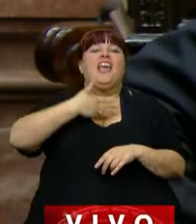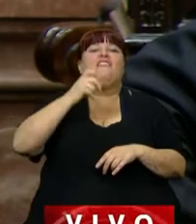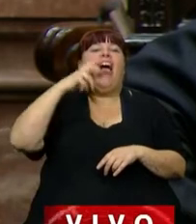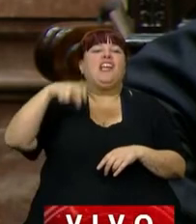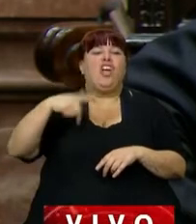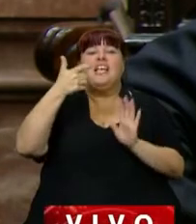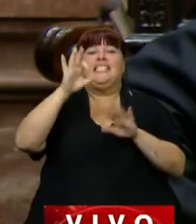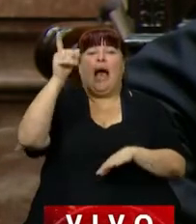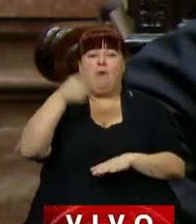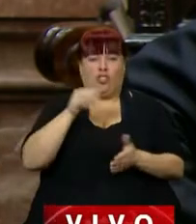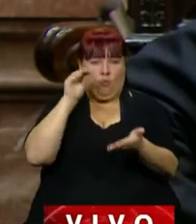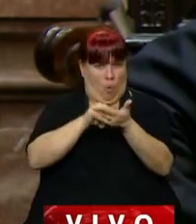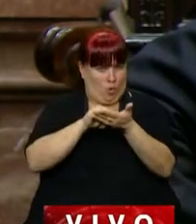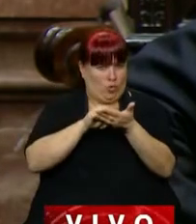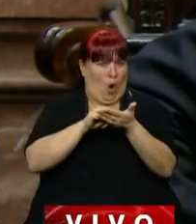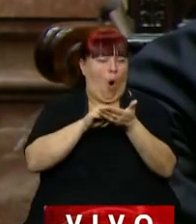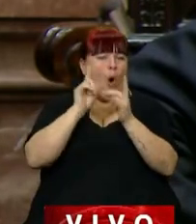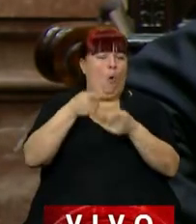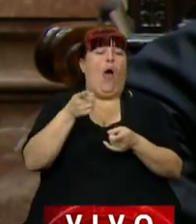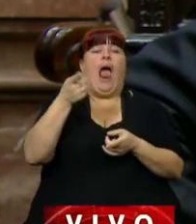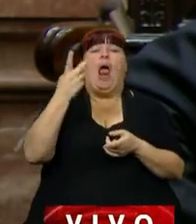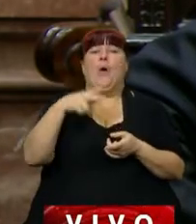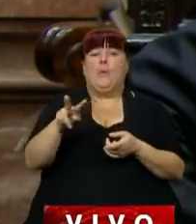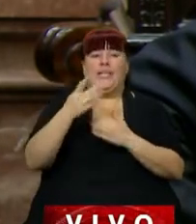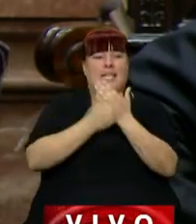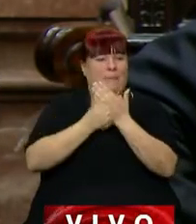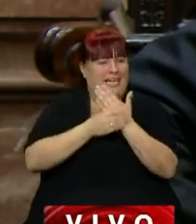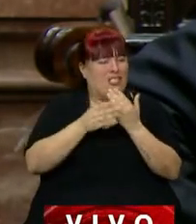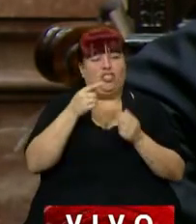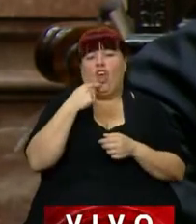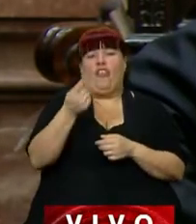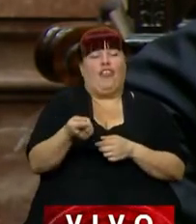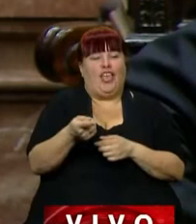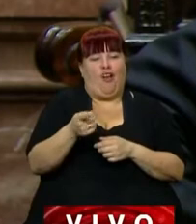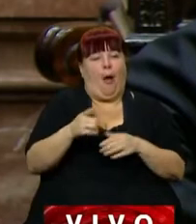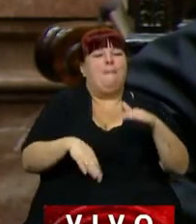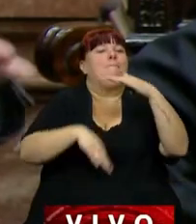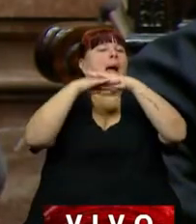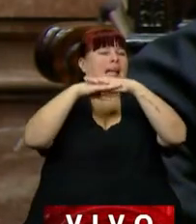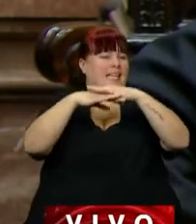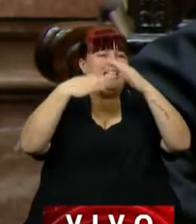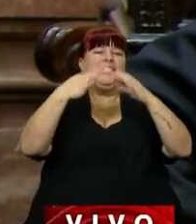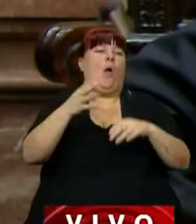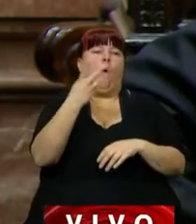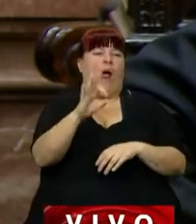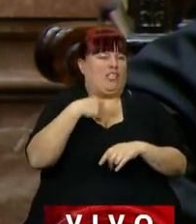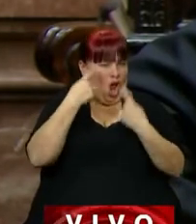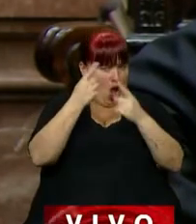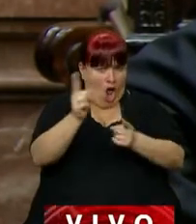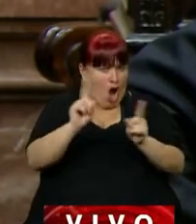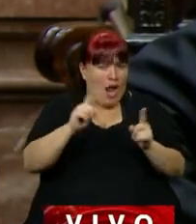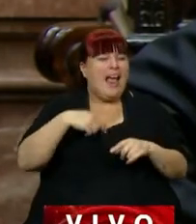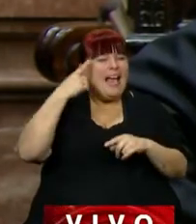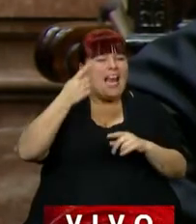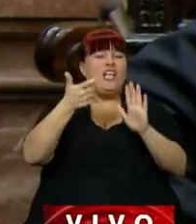han puesto un 60%, aunque el viceministro dijo que como techo, que seguramente es un 40%, nosotros no creemos,